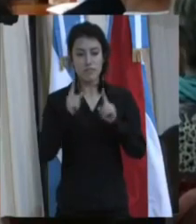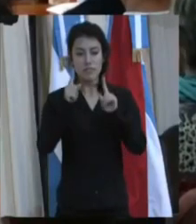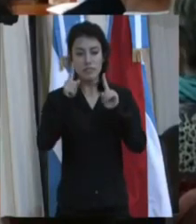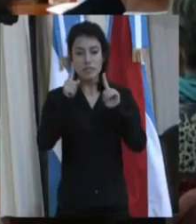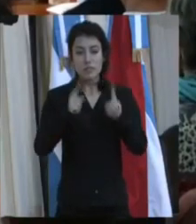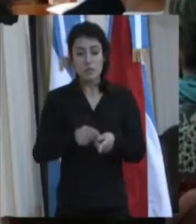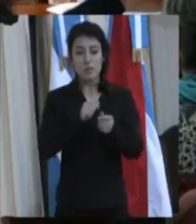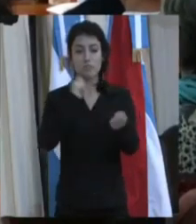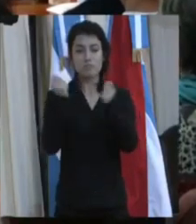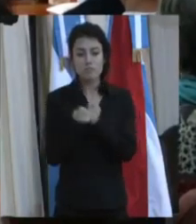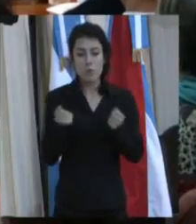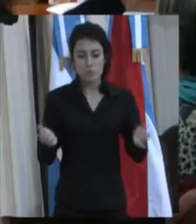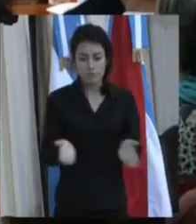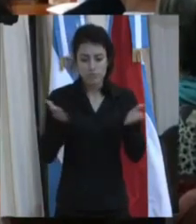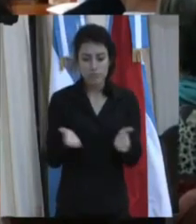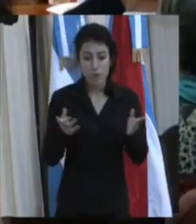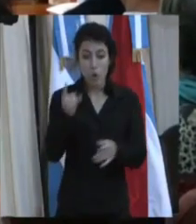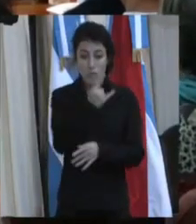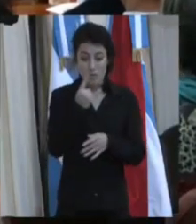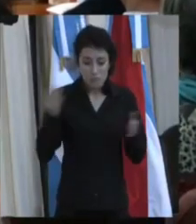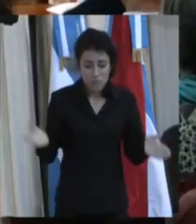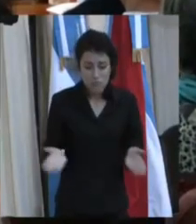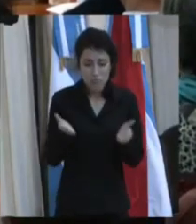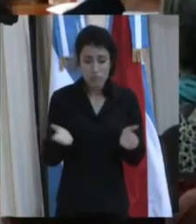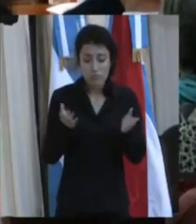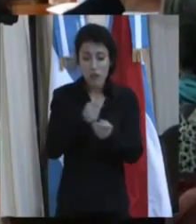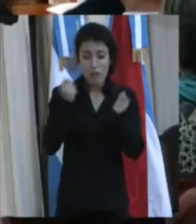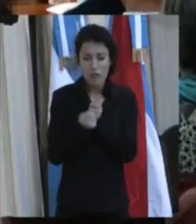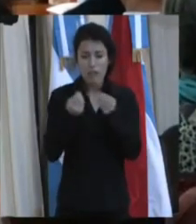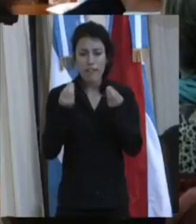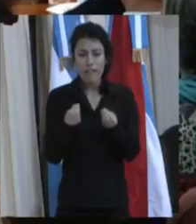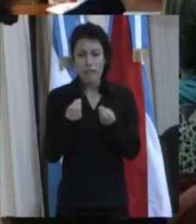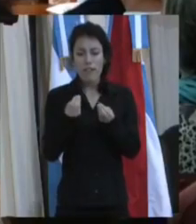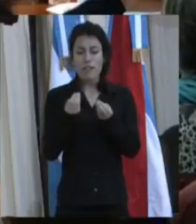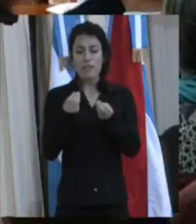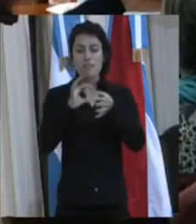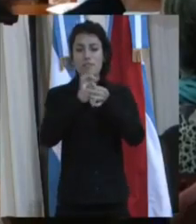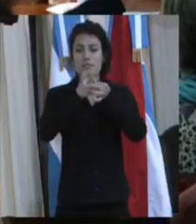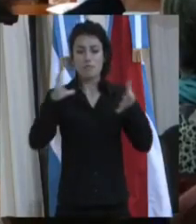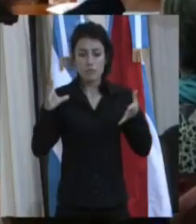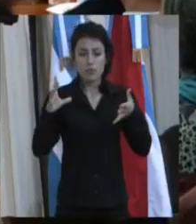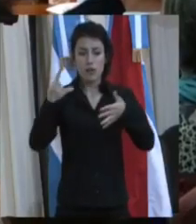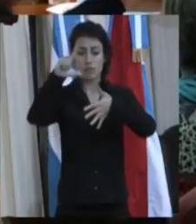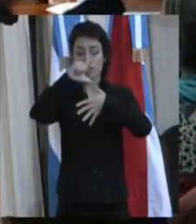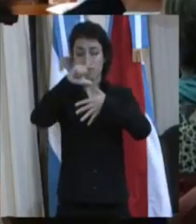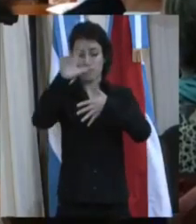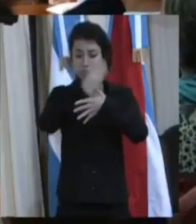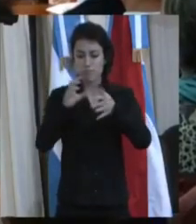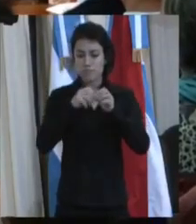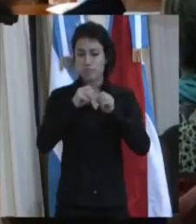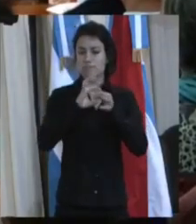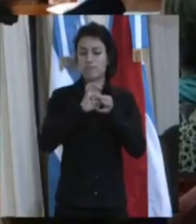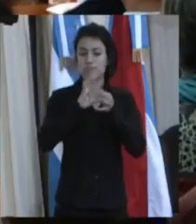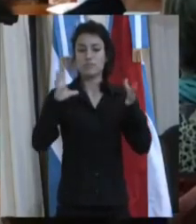de democratizar las universidades, va a tener este impulso de democratizar Latinoamérica, de oponerse